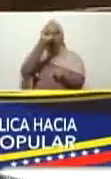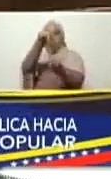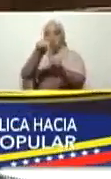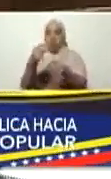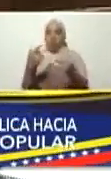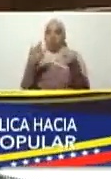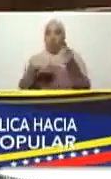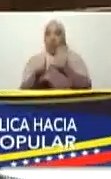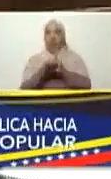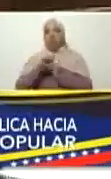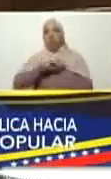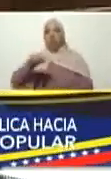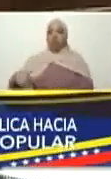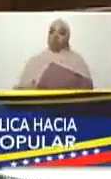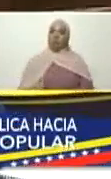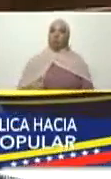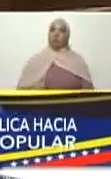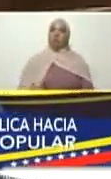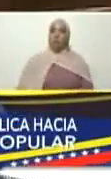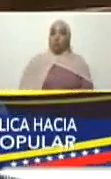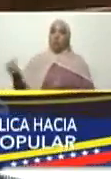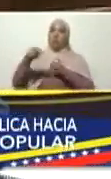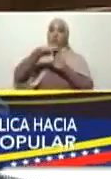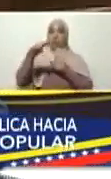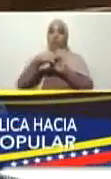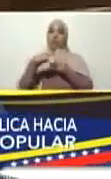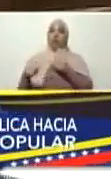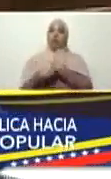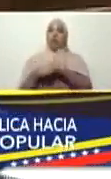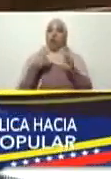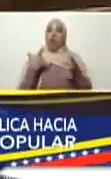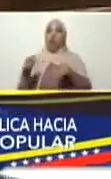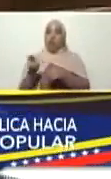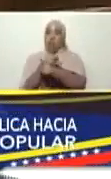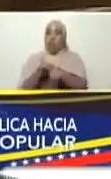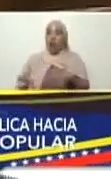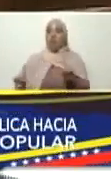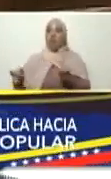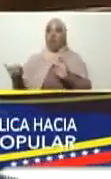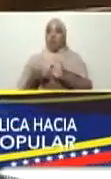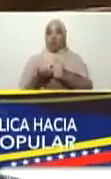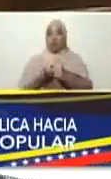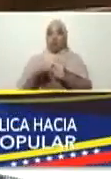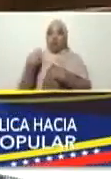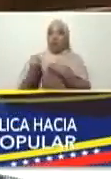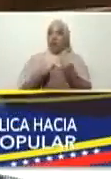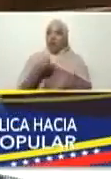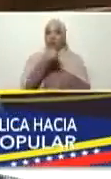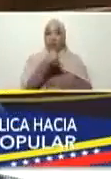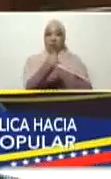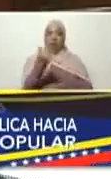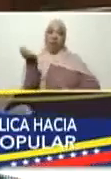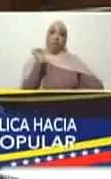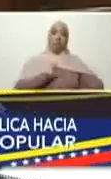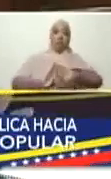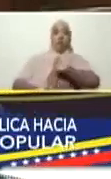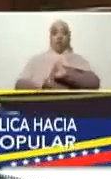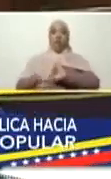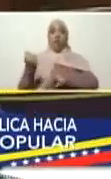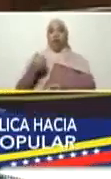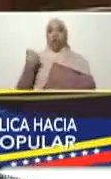leyes de verdad sean instrumentos para la democracia directa, para enfrentar más bien